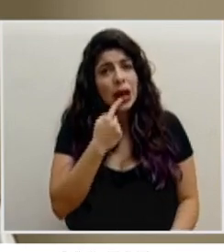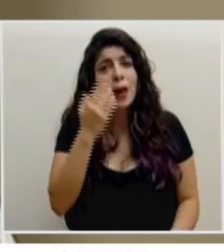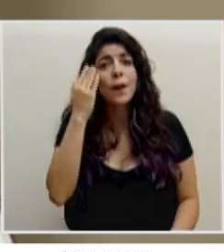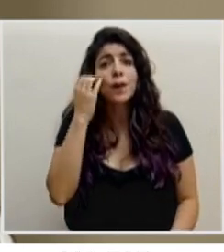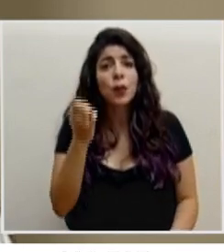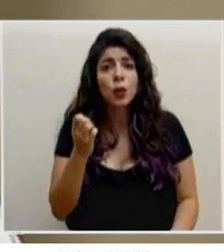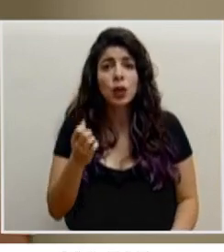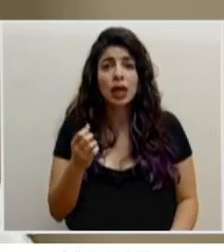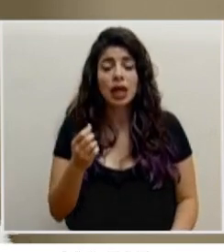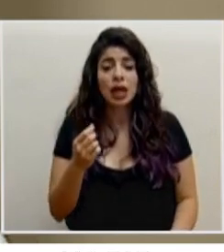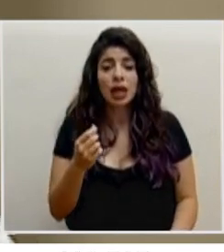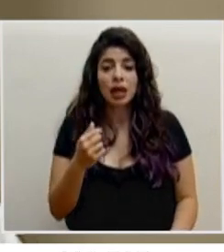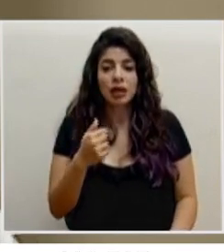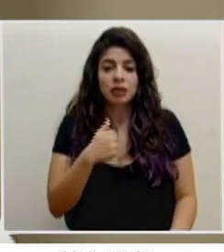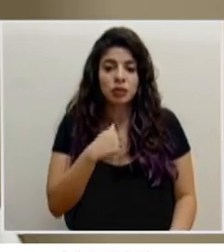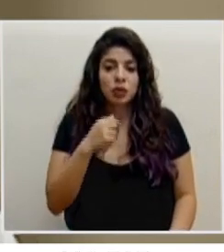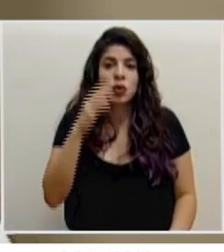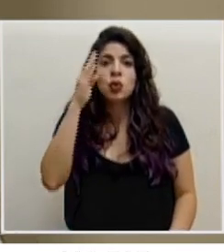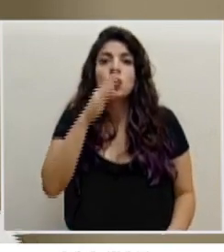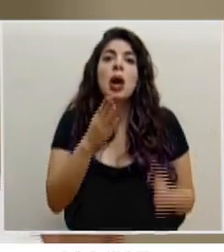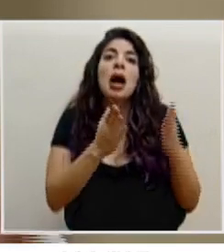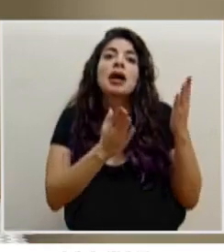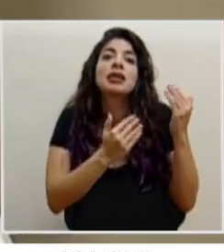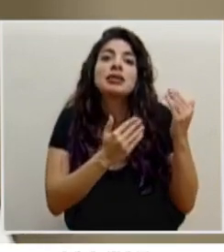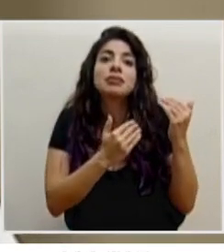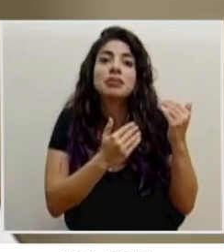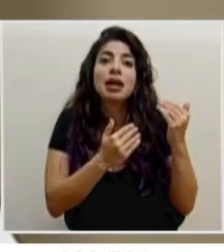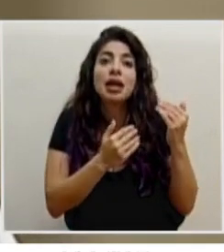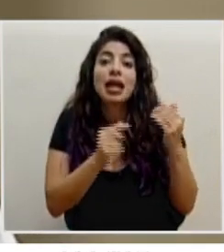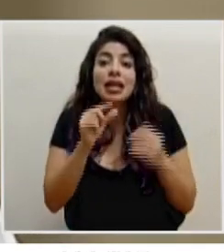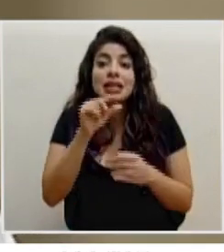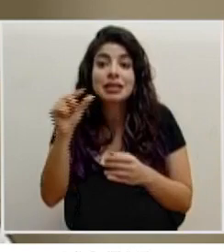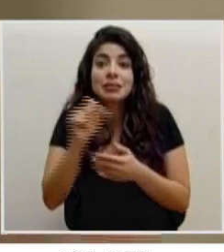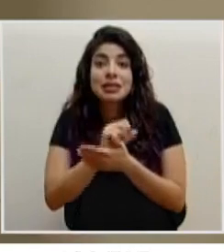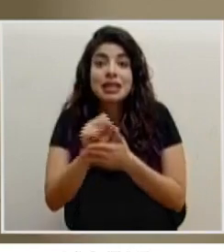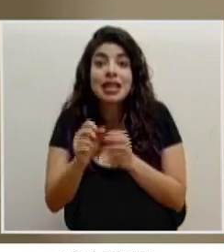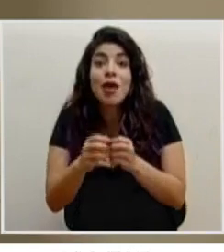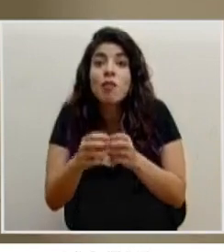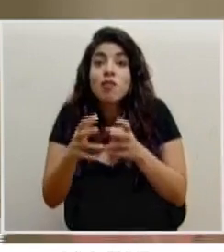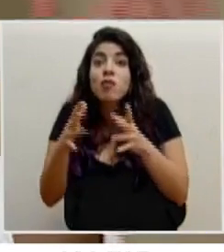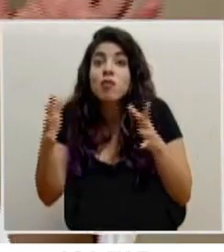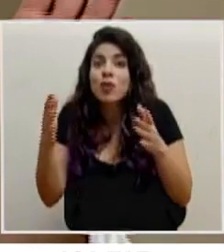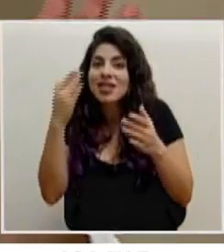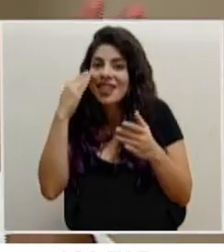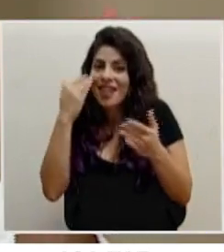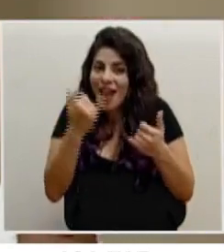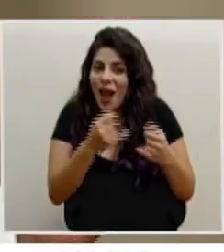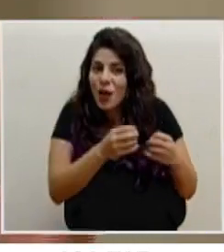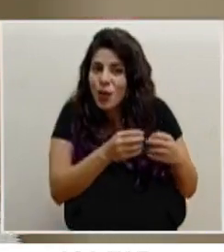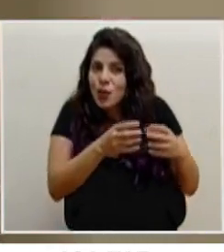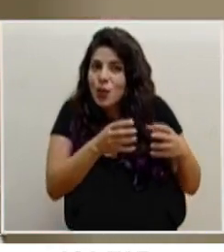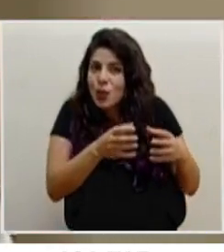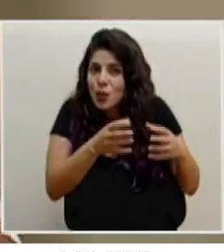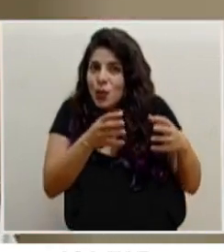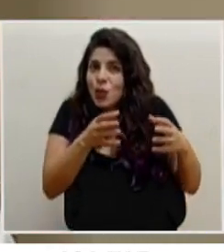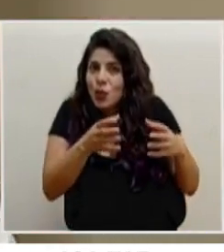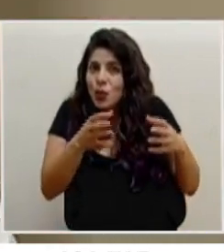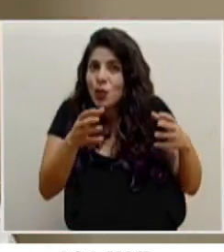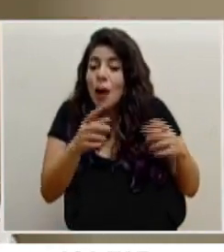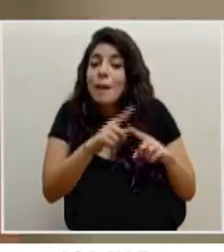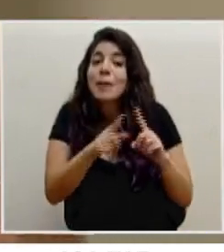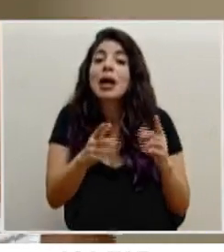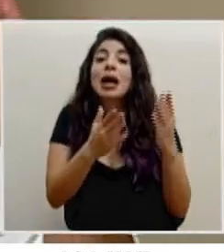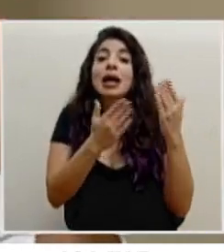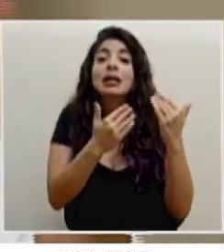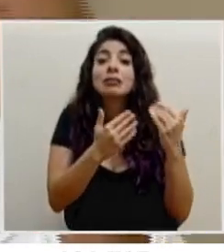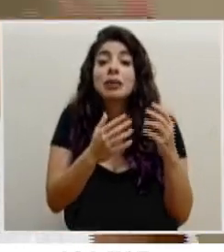porque uno no esperaría un aumento de casos durante la Semana Santa, a pesar de que ya vienen subiendo, ¿verdad? Esperaría un aumento de